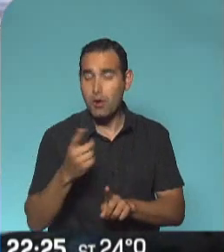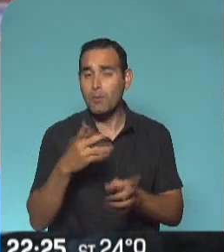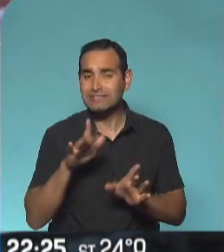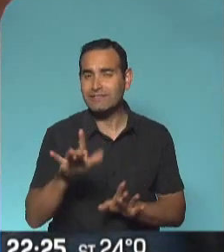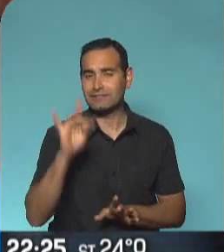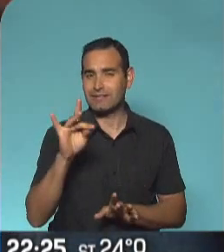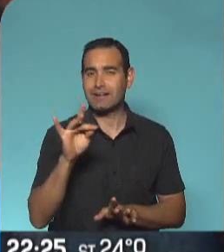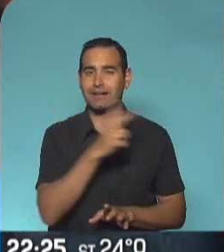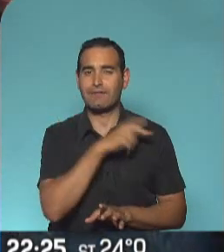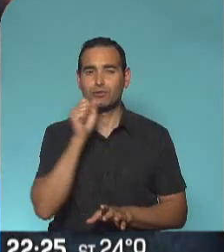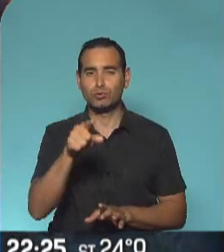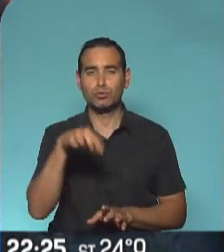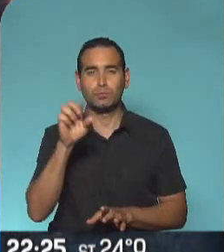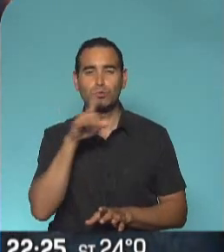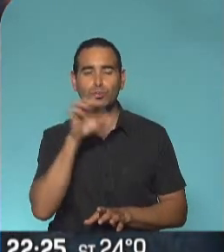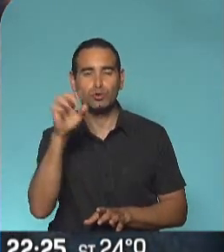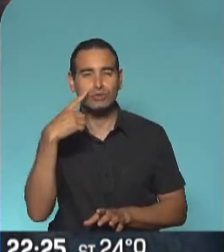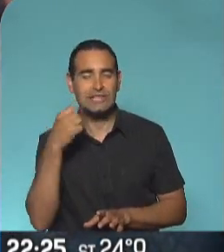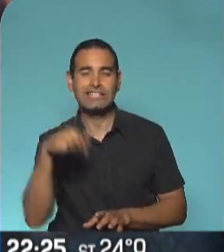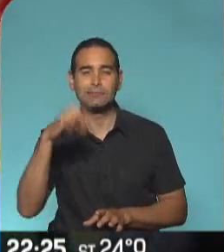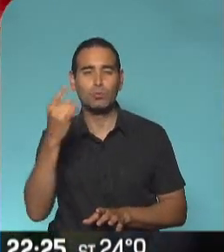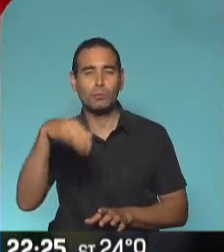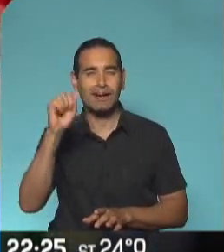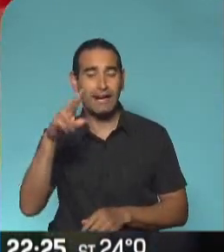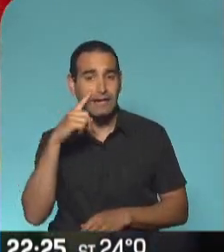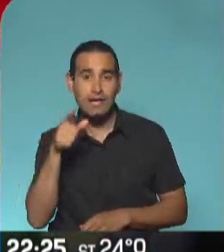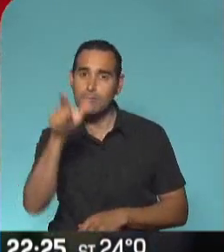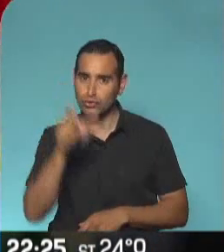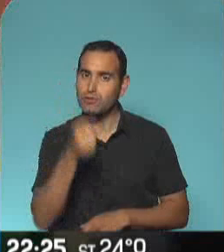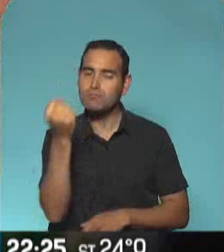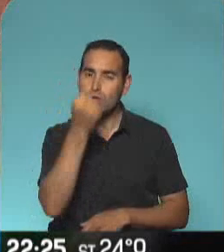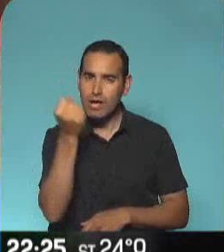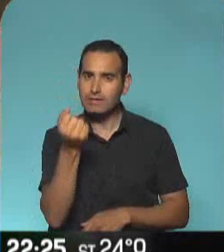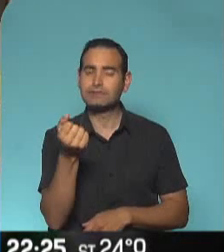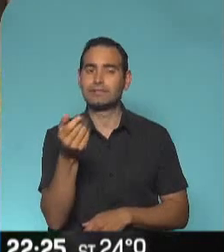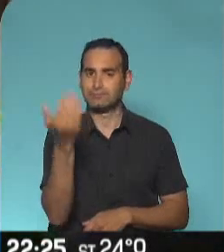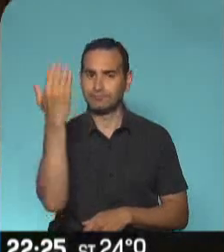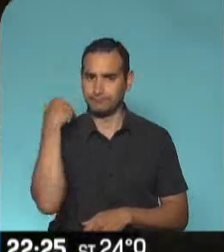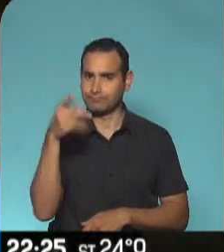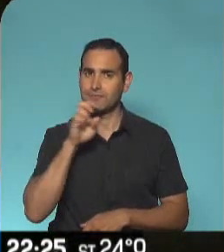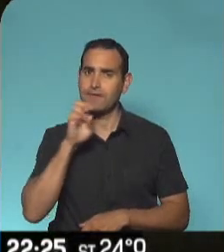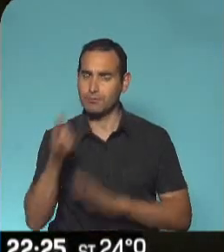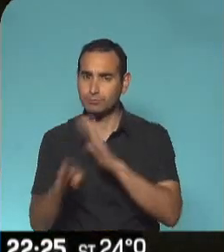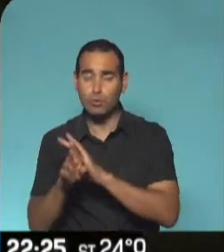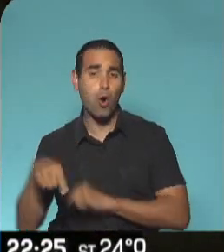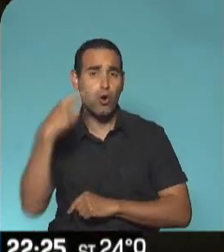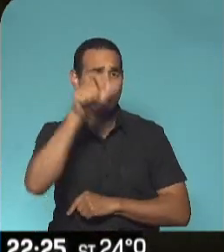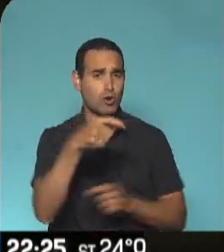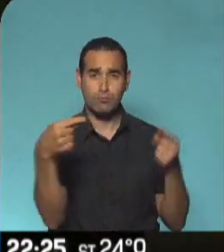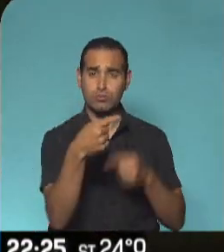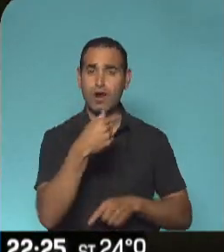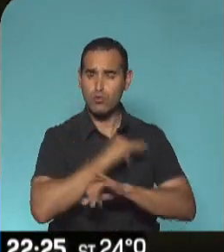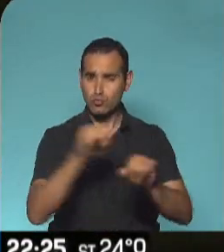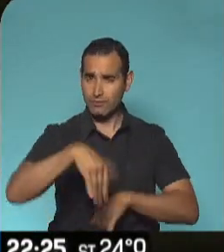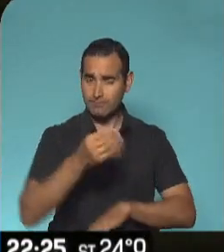cívico de Potosí, Marco Pumari, actor importante también en el proceso destituyente. Otro opositor que anunció su